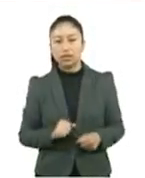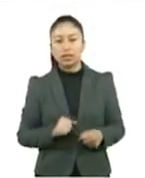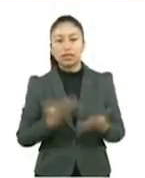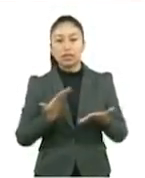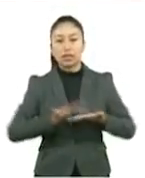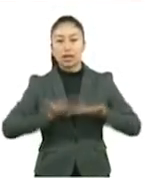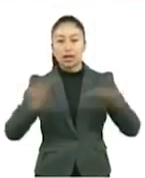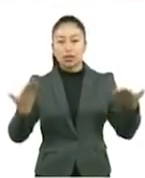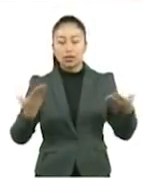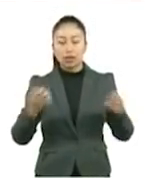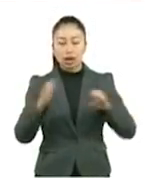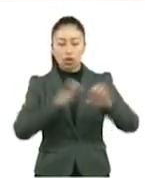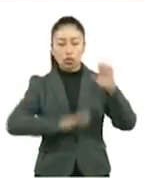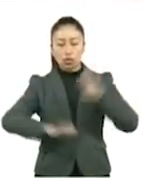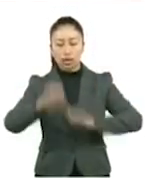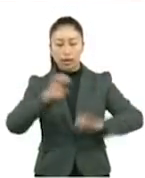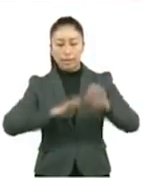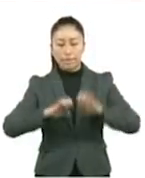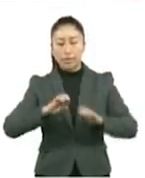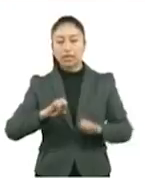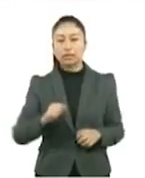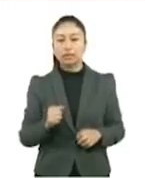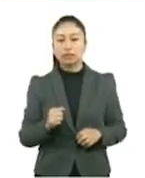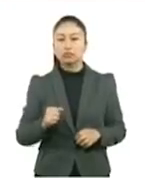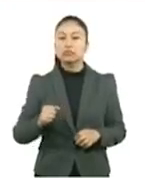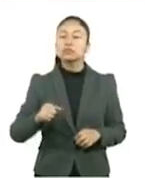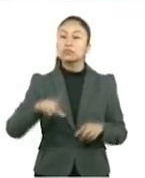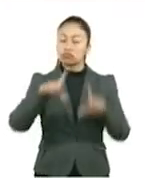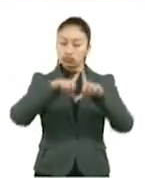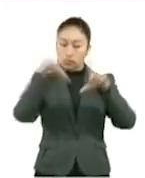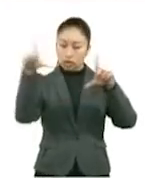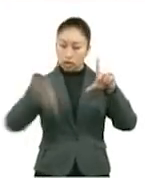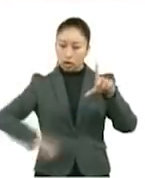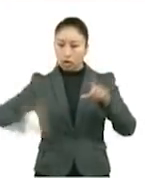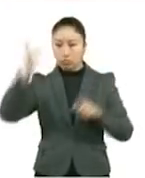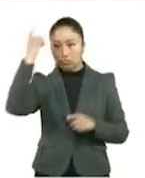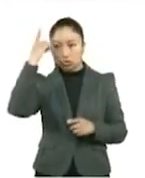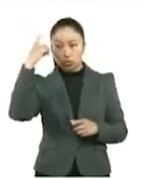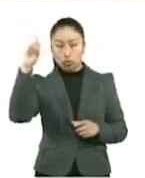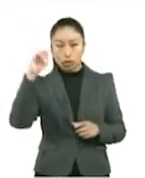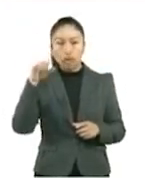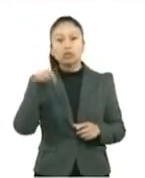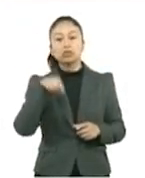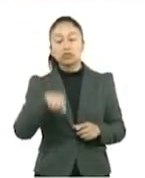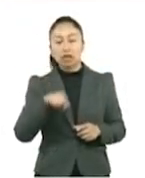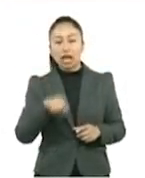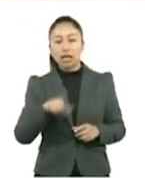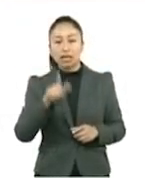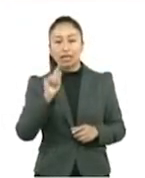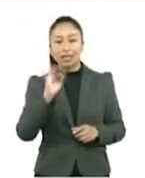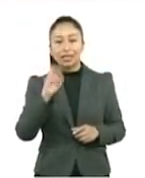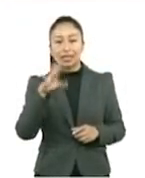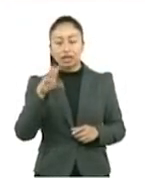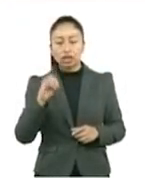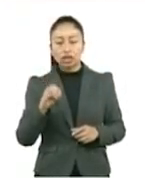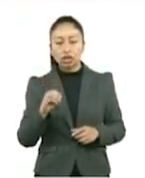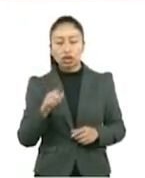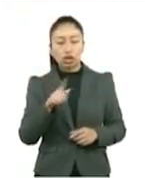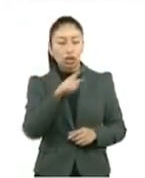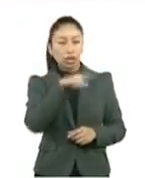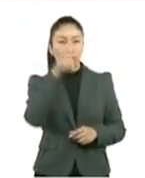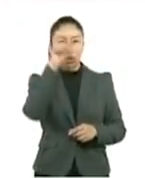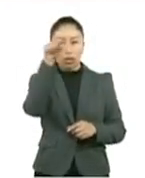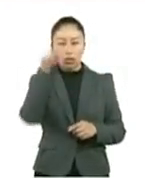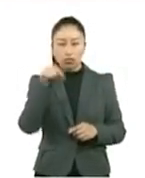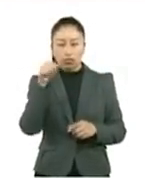litio, que es del Estado mexicano, y todo lo que se extraiga de litio es para beneficio del pueblo de México. Por